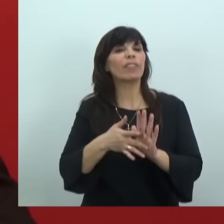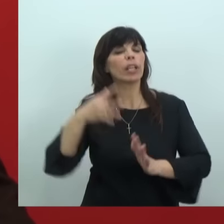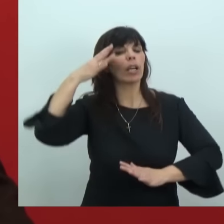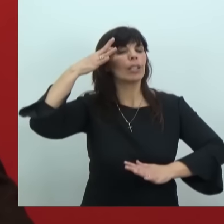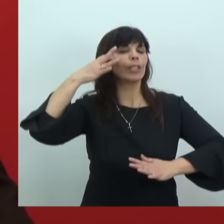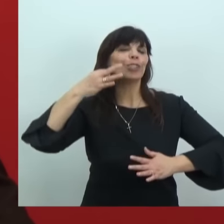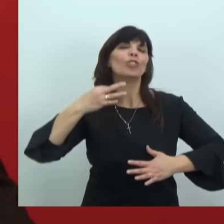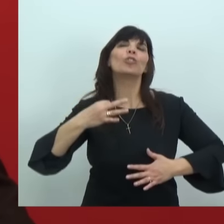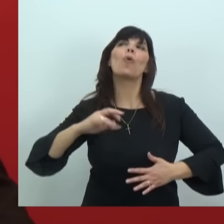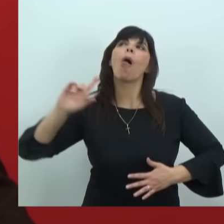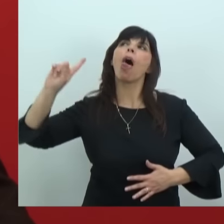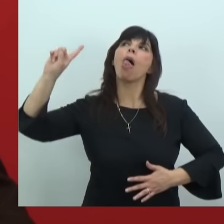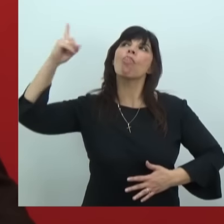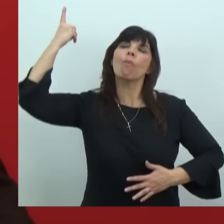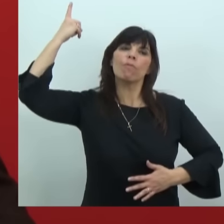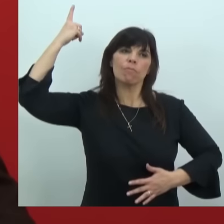¡Qué precioso!